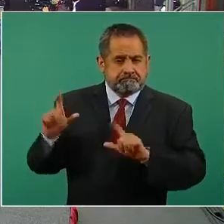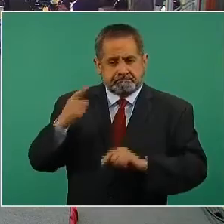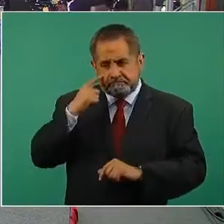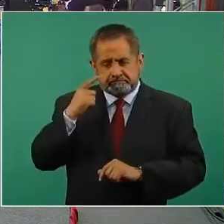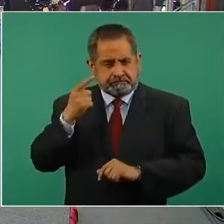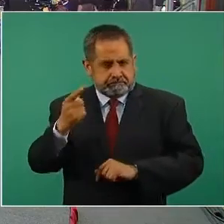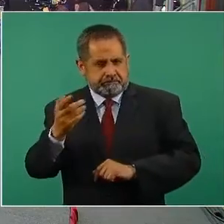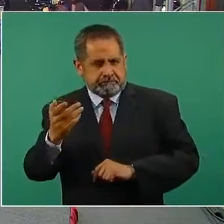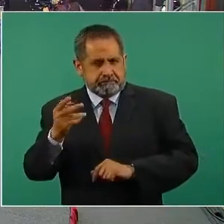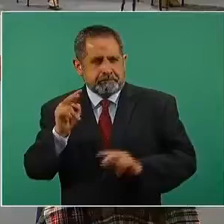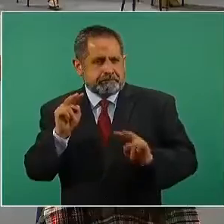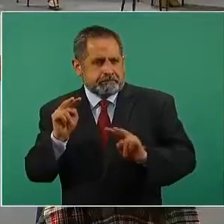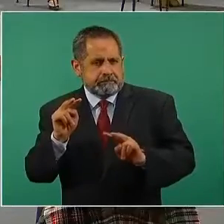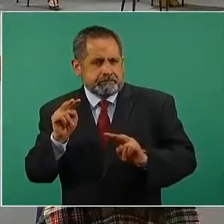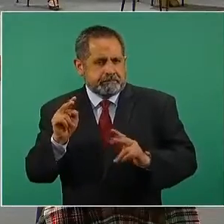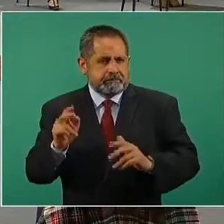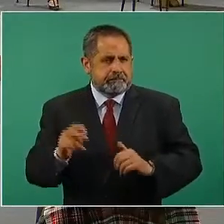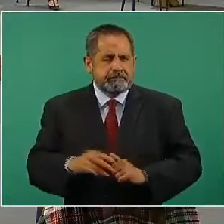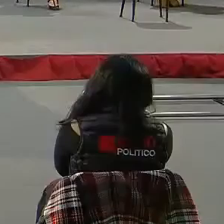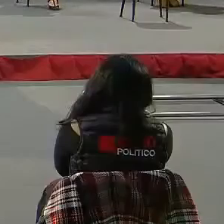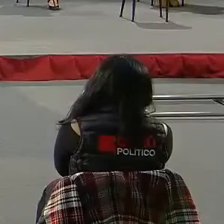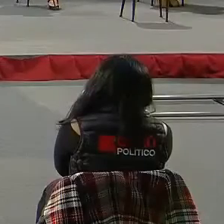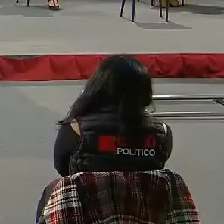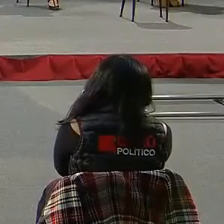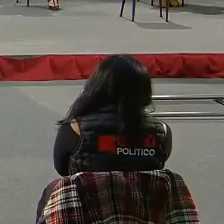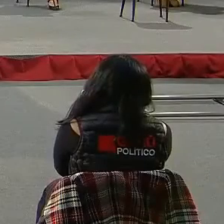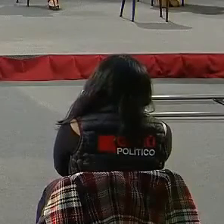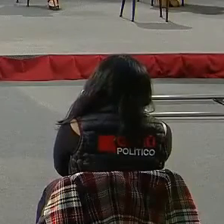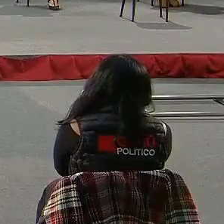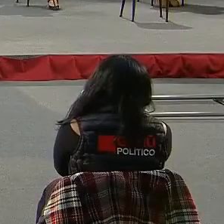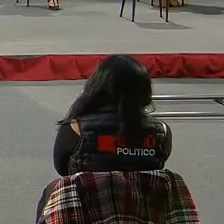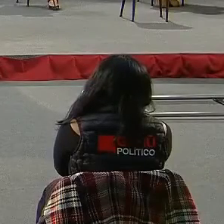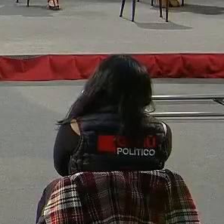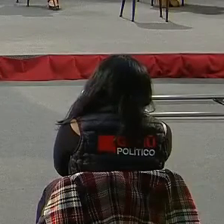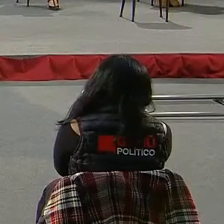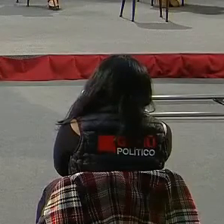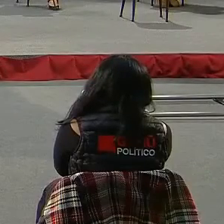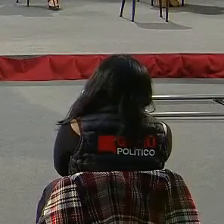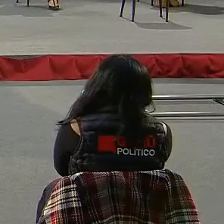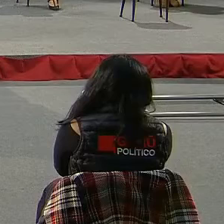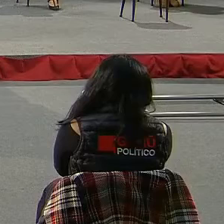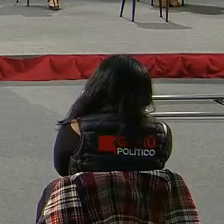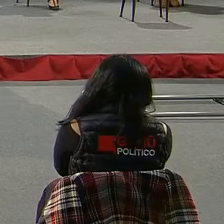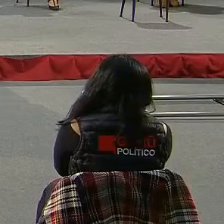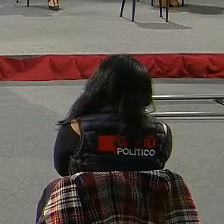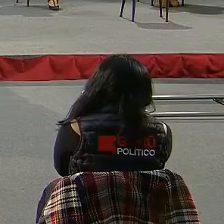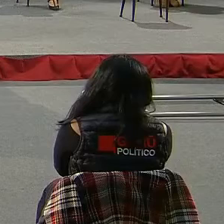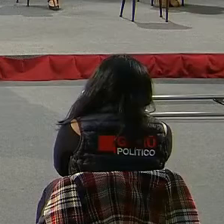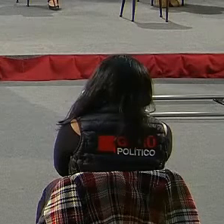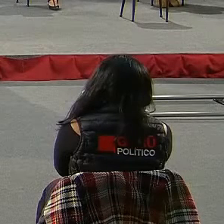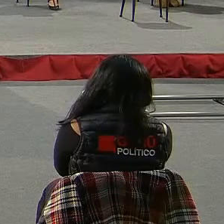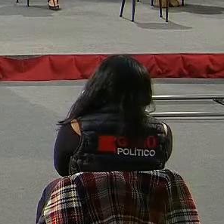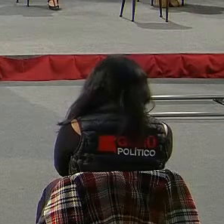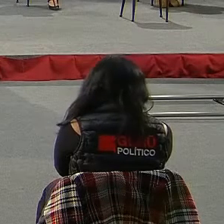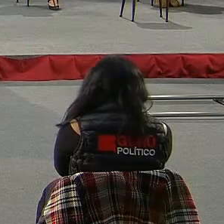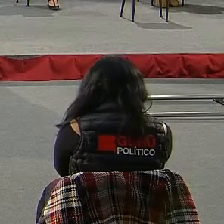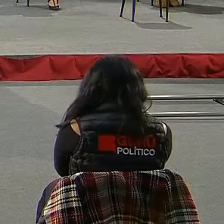mostrar los daños provocados por el sismo del 19 de